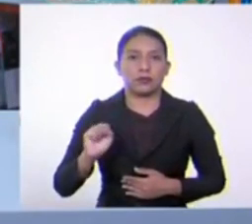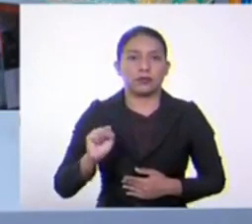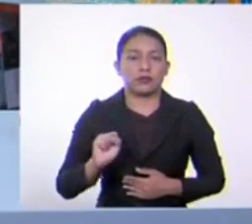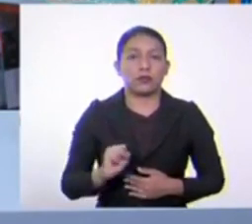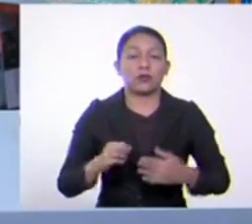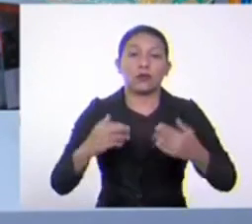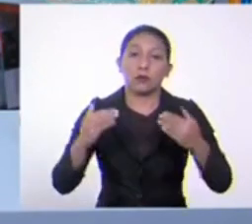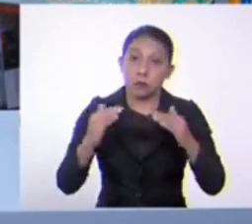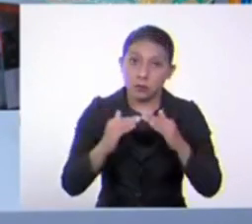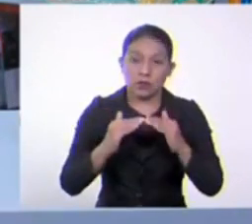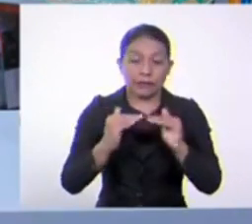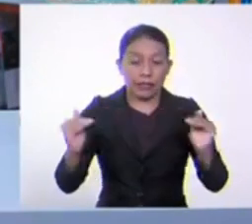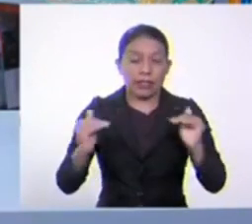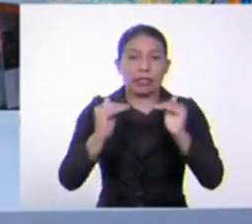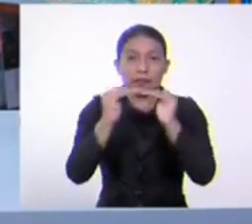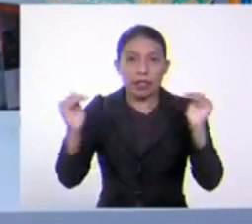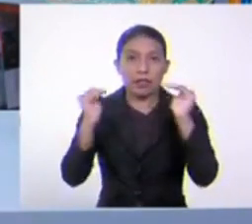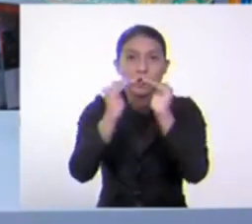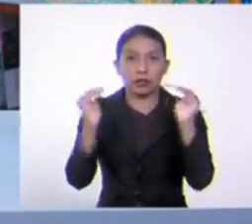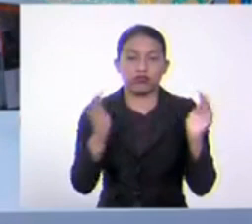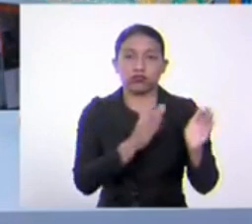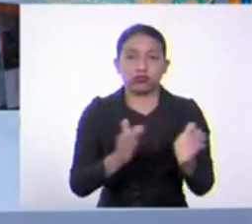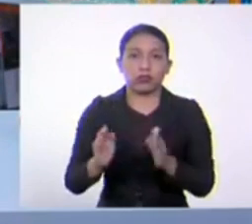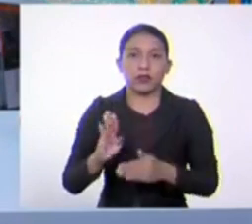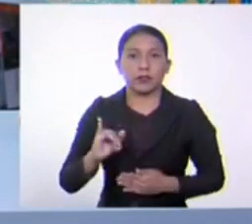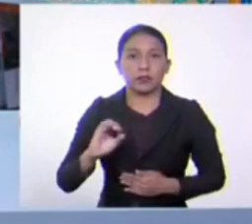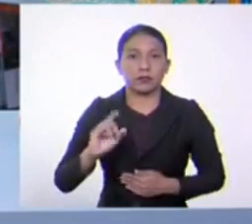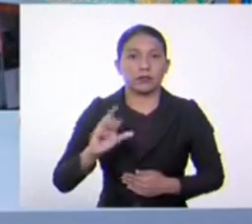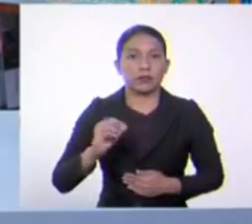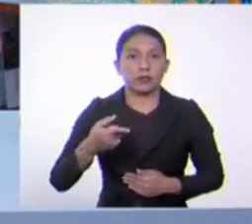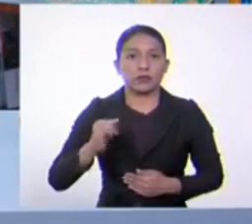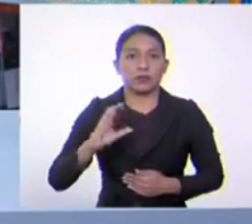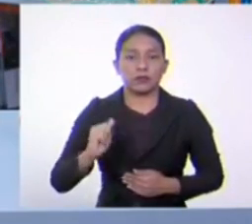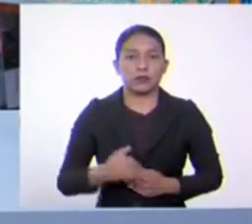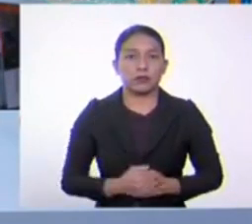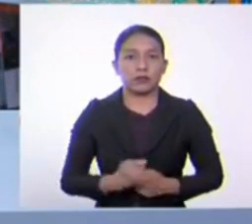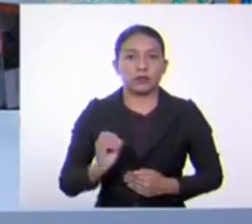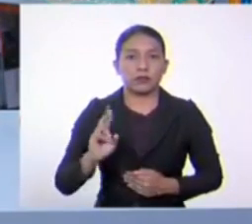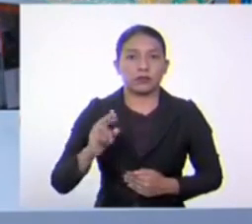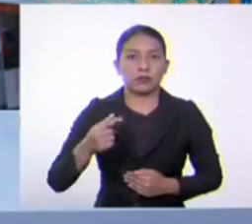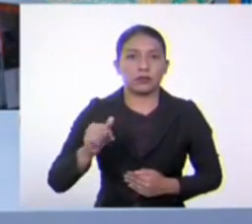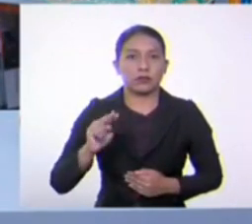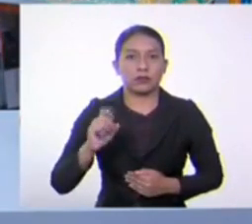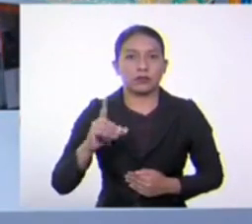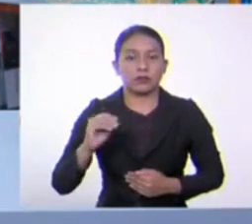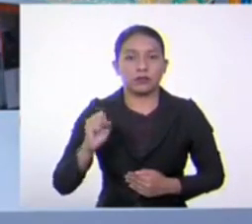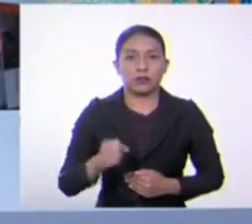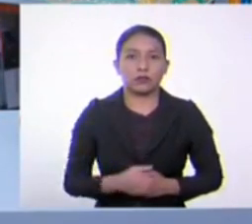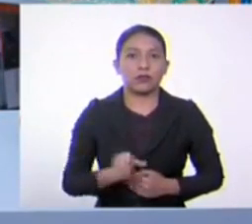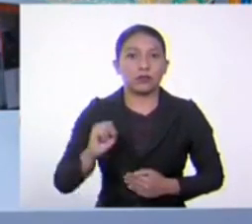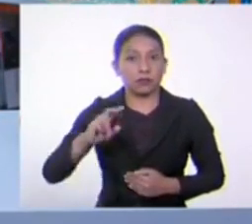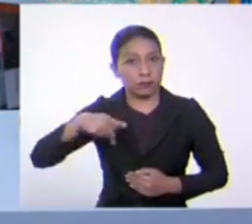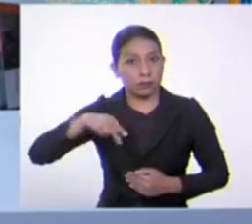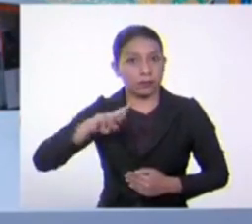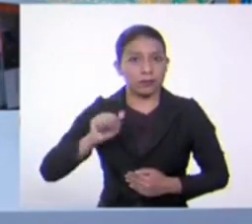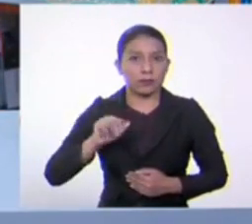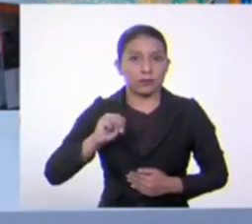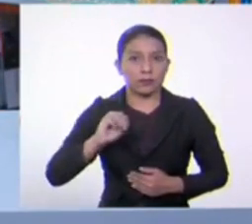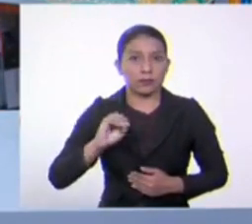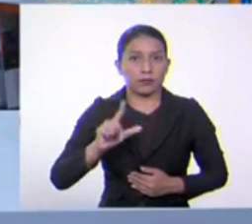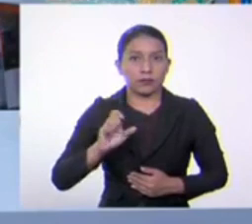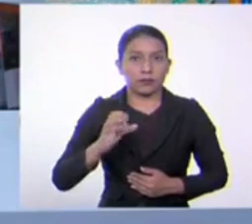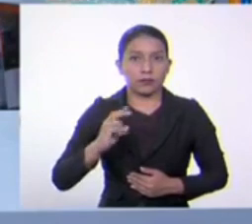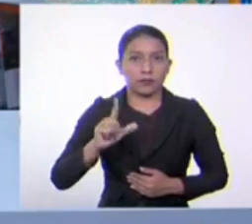niveles de organización biológica, los organelos, que son estructuras supramoleculares, y también el